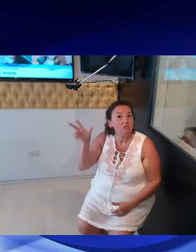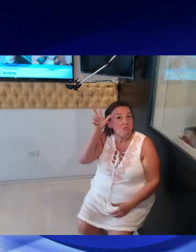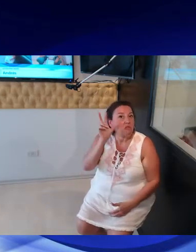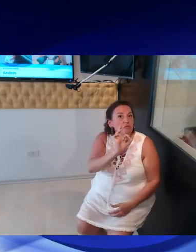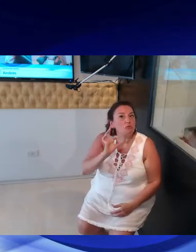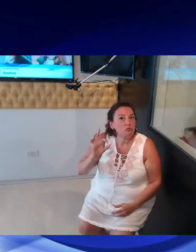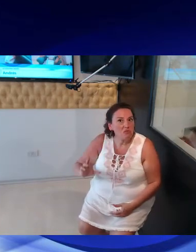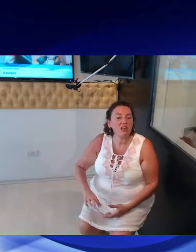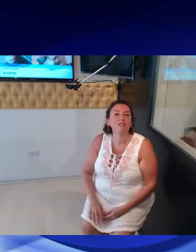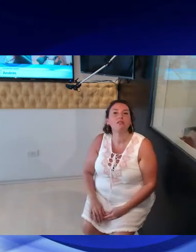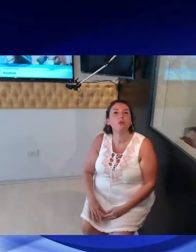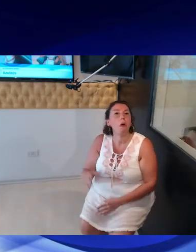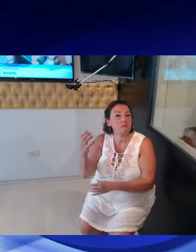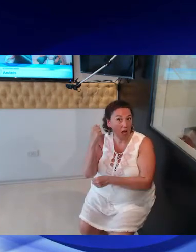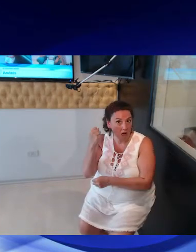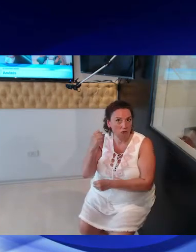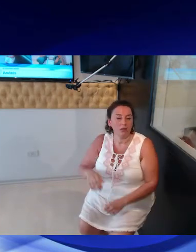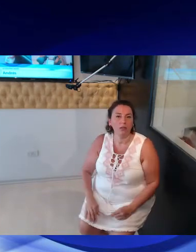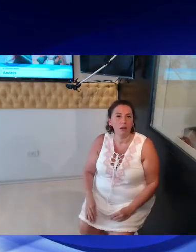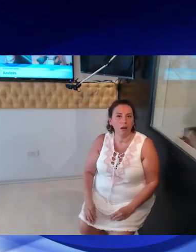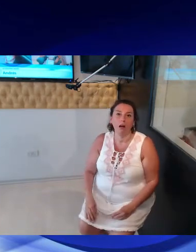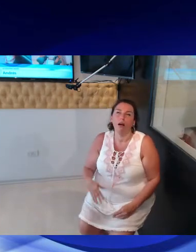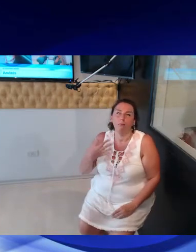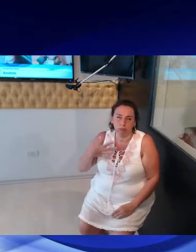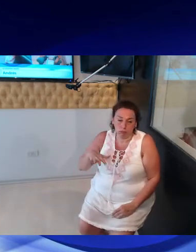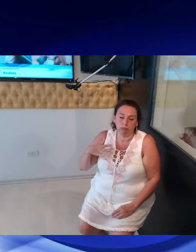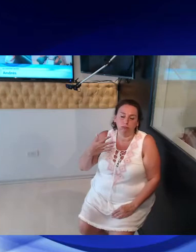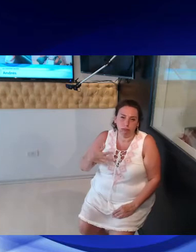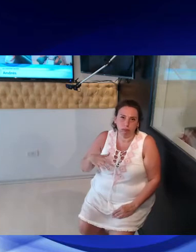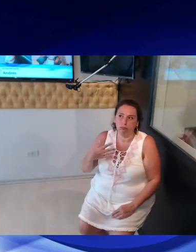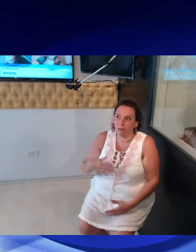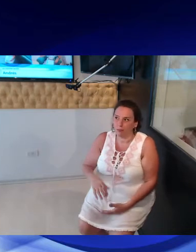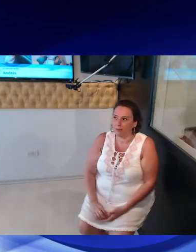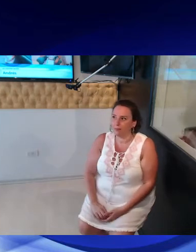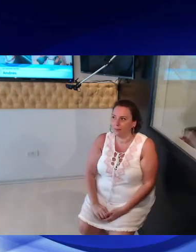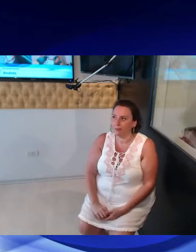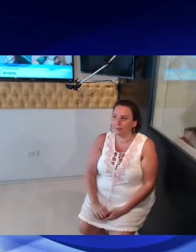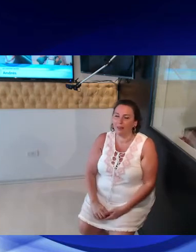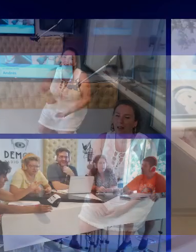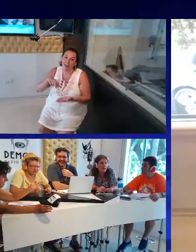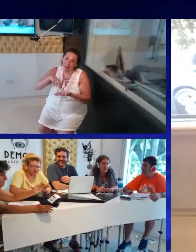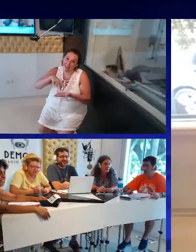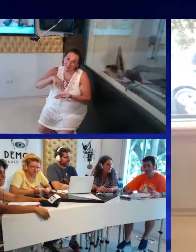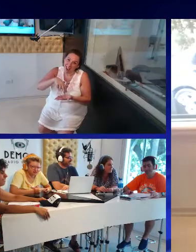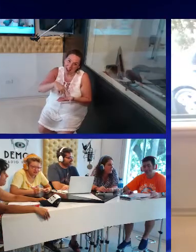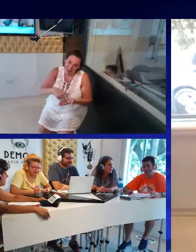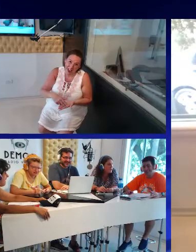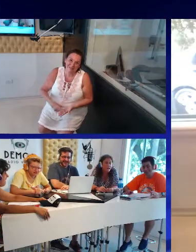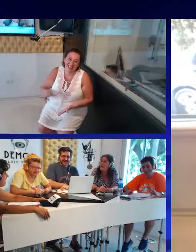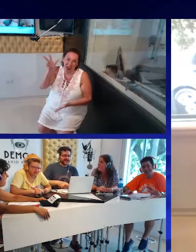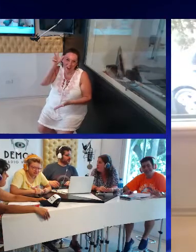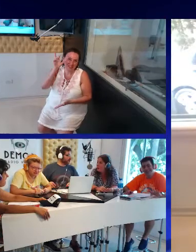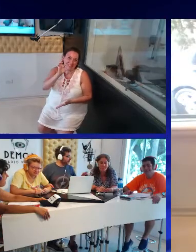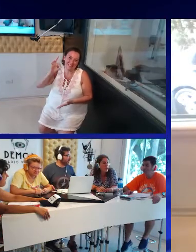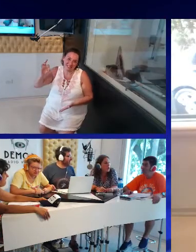la también conmigo, ¿no? Sí, sí, sí. Hay que nadar 800. Bueno, hay que caminar 800 metros. Una genia, sí, claro, nadar. Con este calor. Y